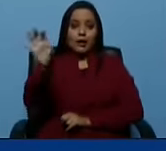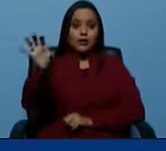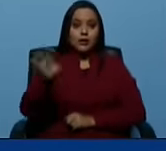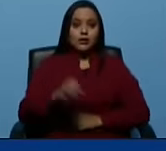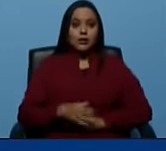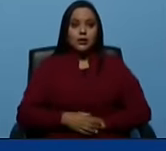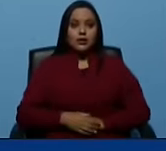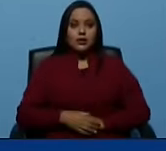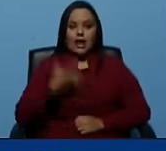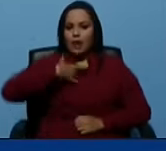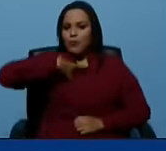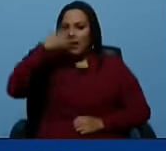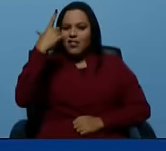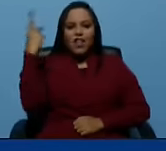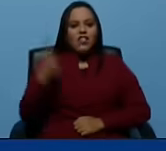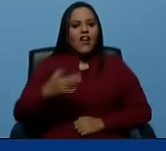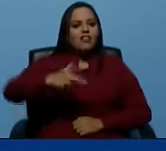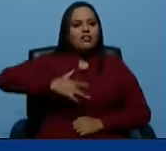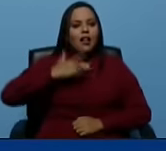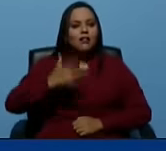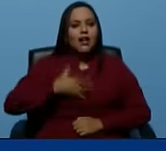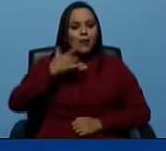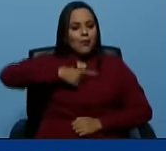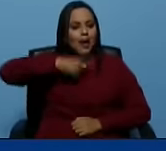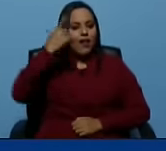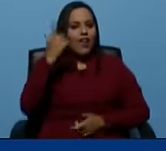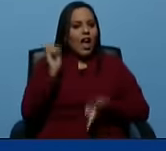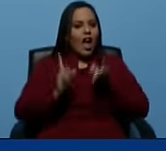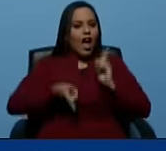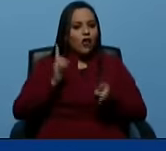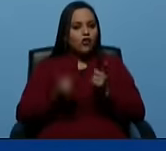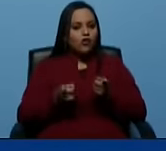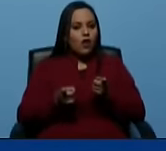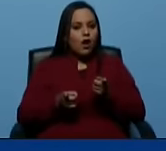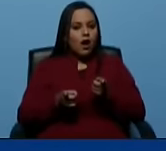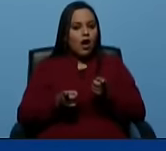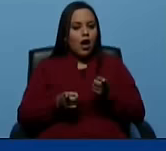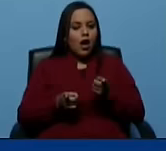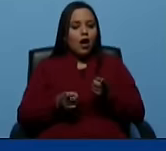Qué vergüenza deben sentir algunos de los que algún día